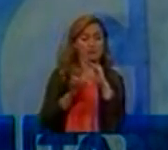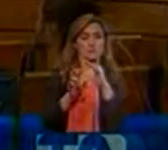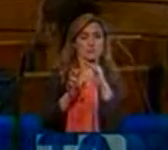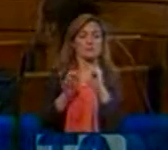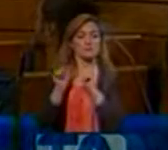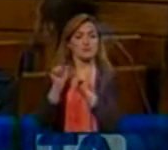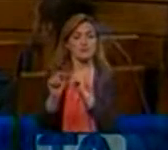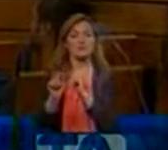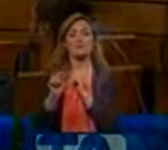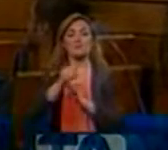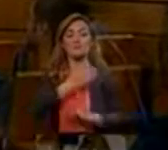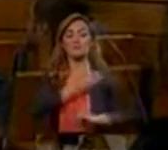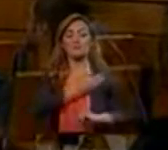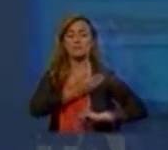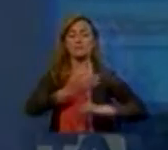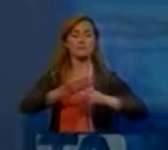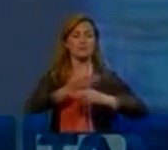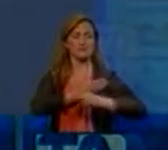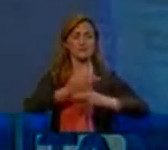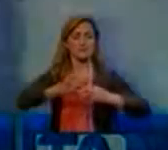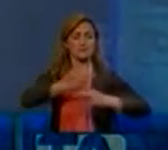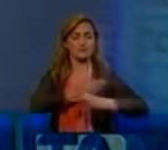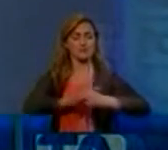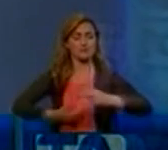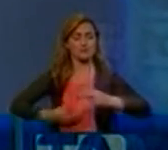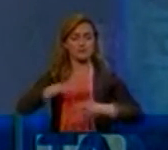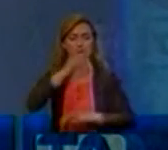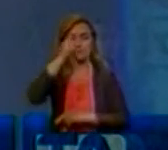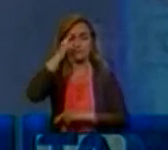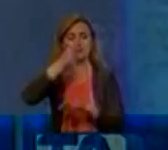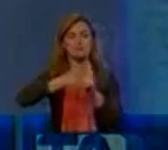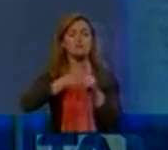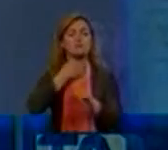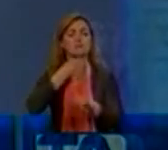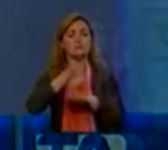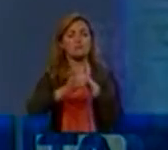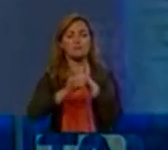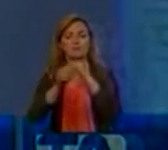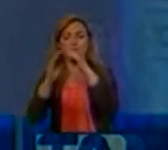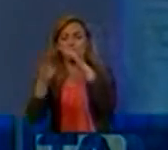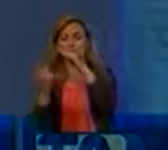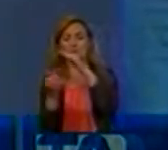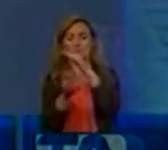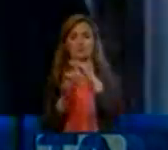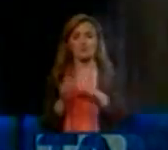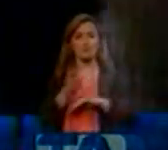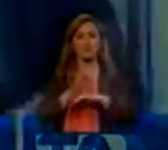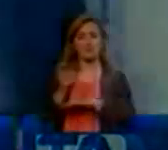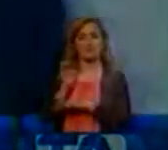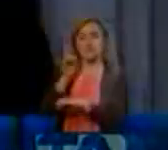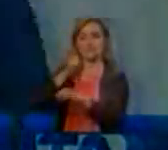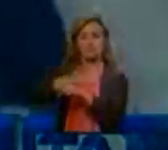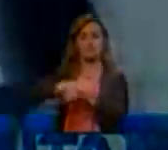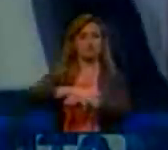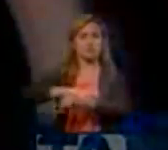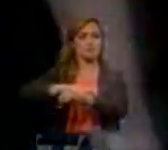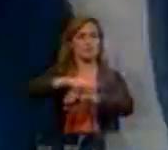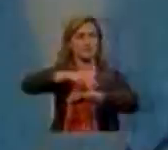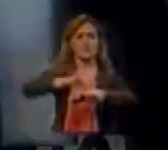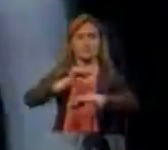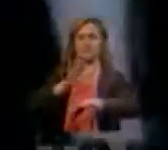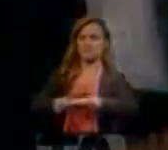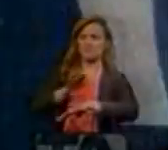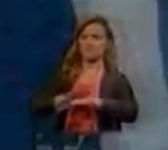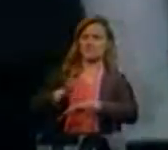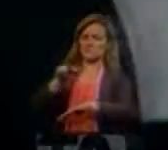asilo diplomático en agosto de ese año. En aquella época, Assange enfrentaba una orden de prisión europea. Suecia lo había